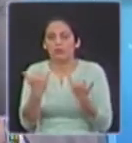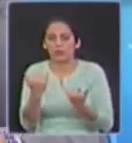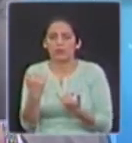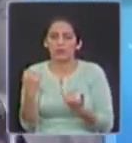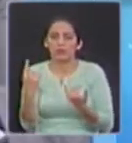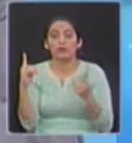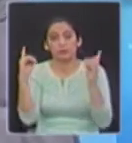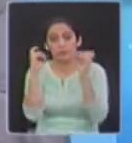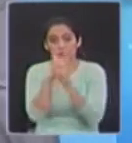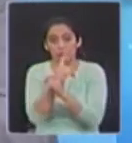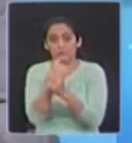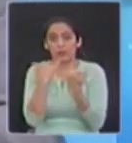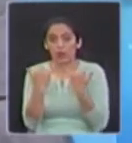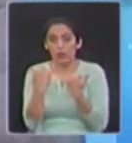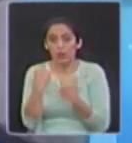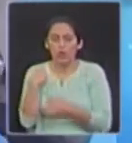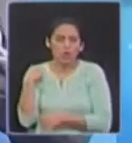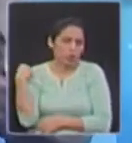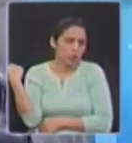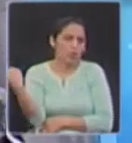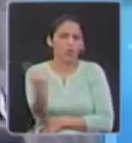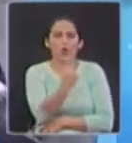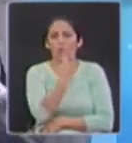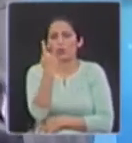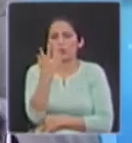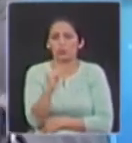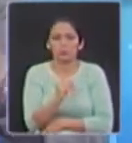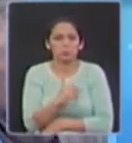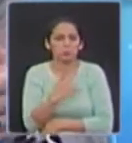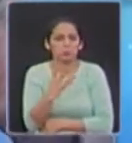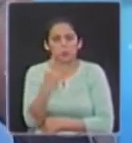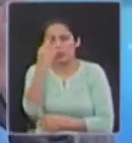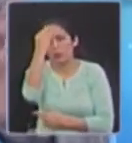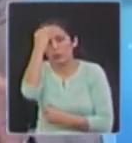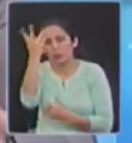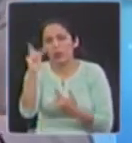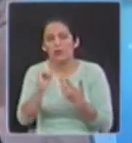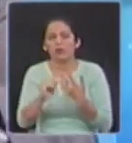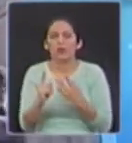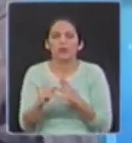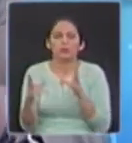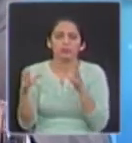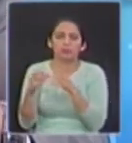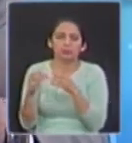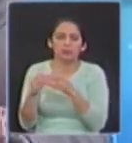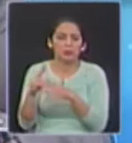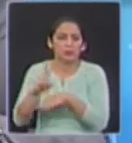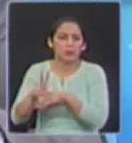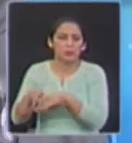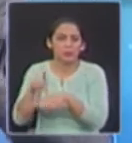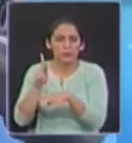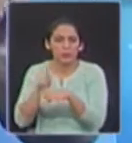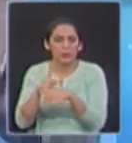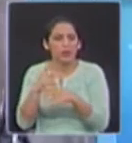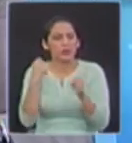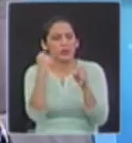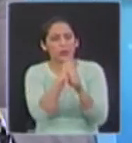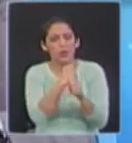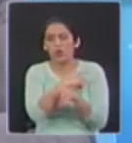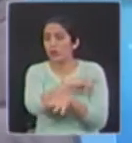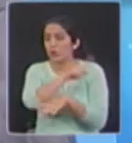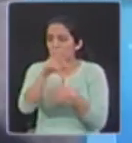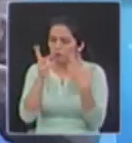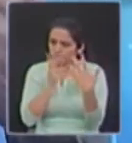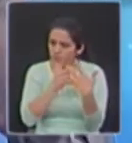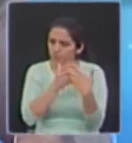los ecuatorianos, los diferentes sectores, académico, el productivo, los gremios, asociaciones profesionales, etcétera, debemos trabajar por el bien del